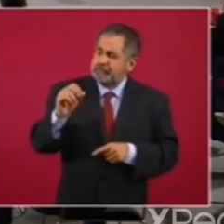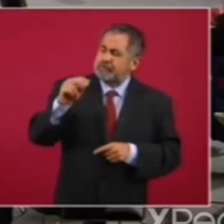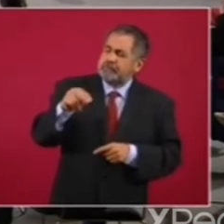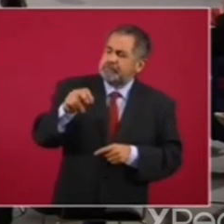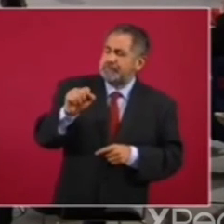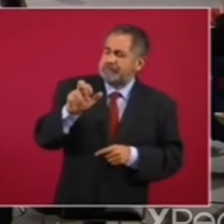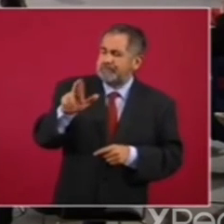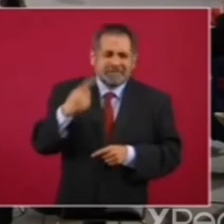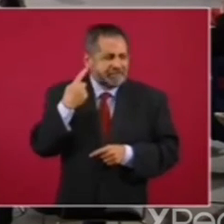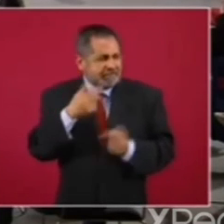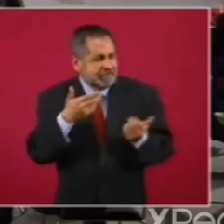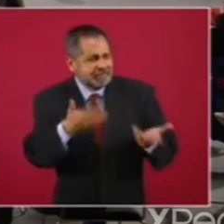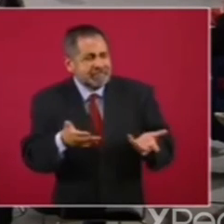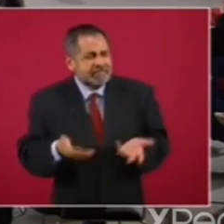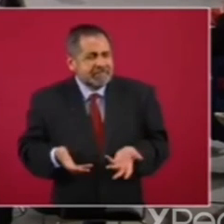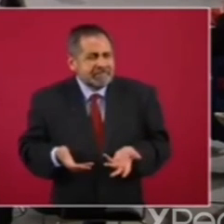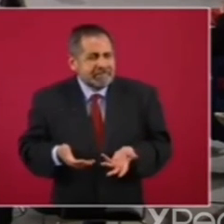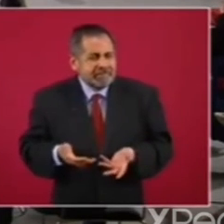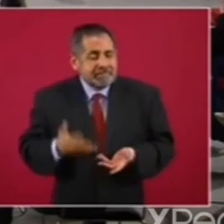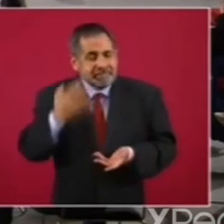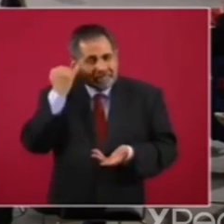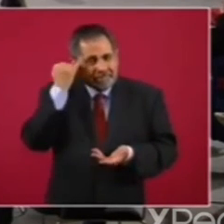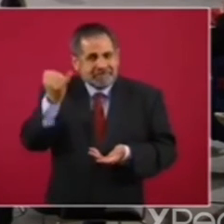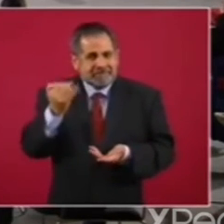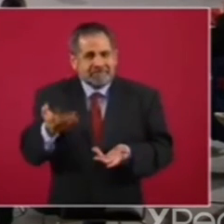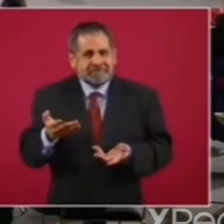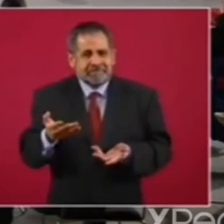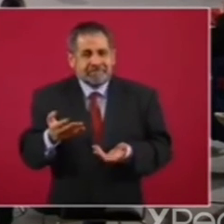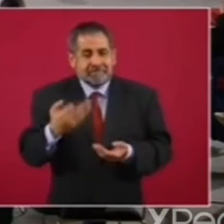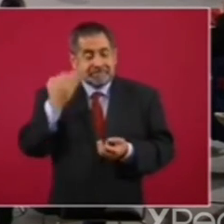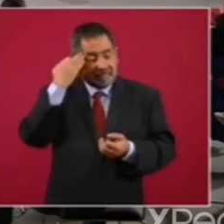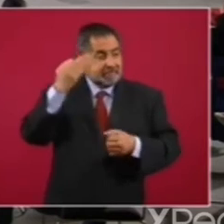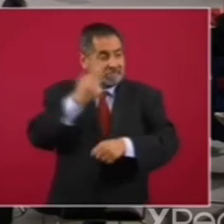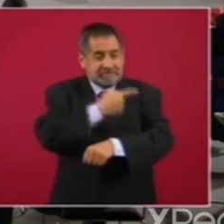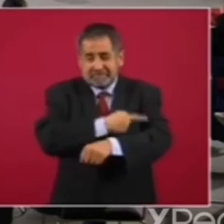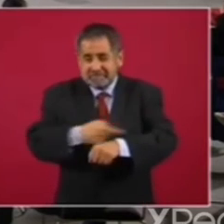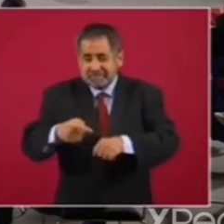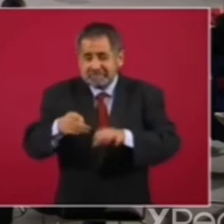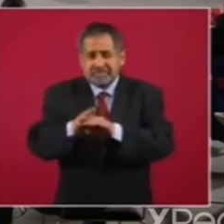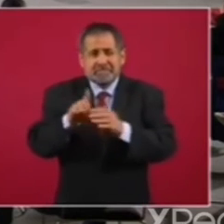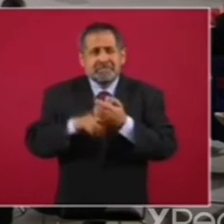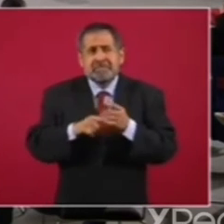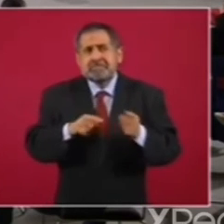CONSAR. Imagínense, durante